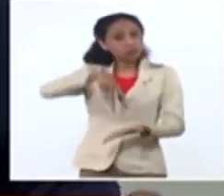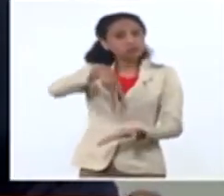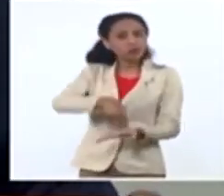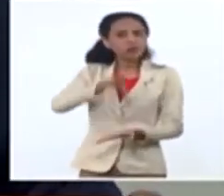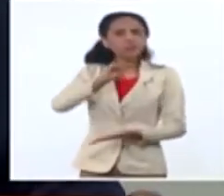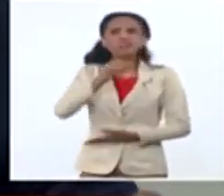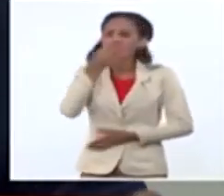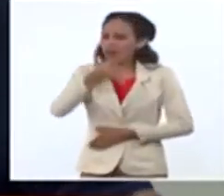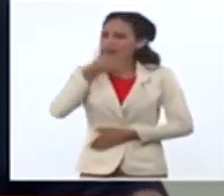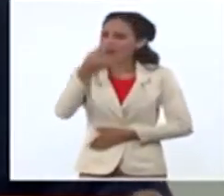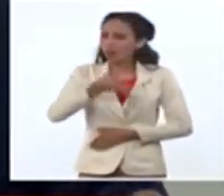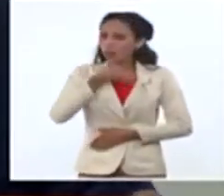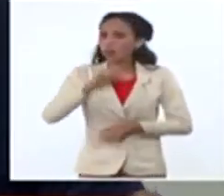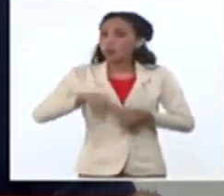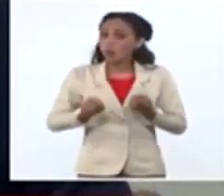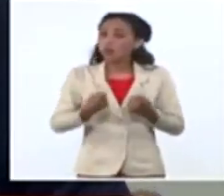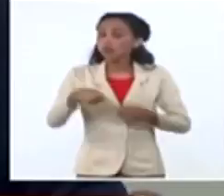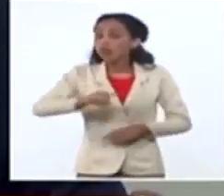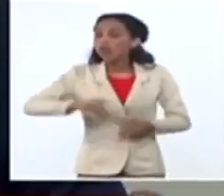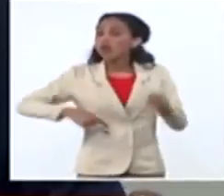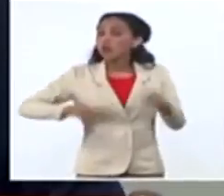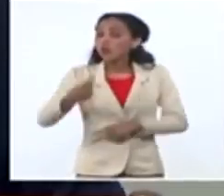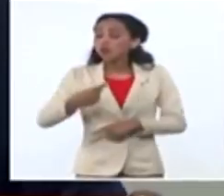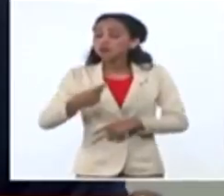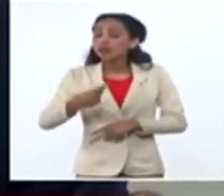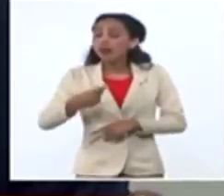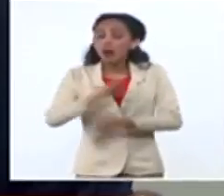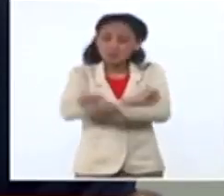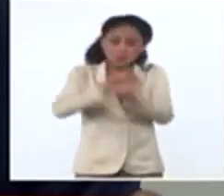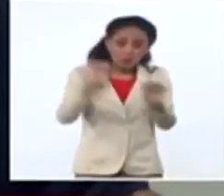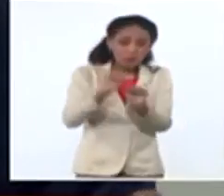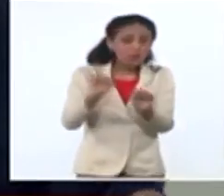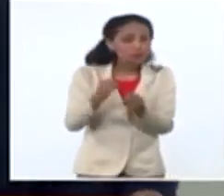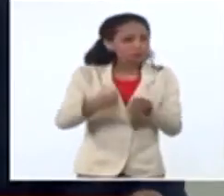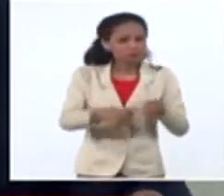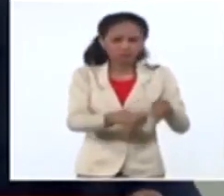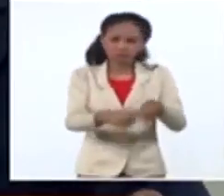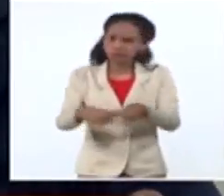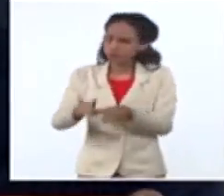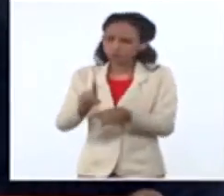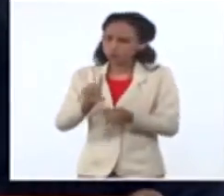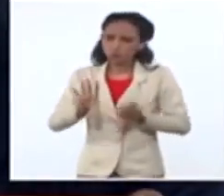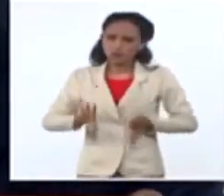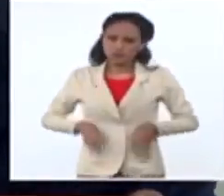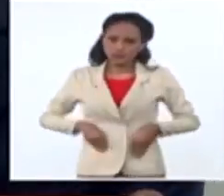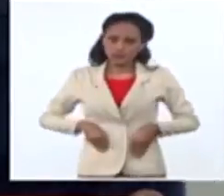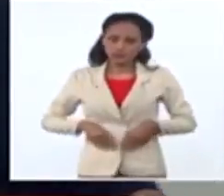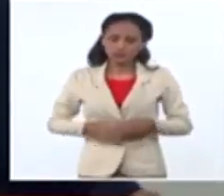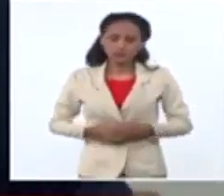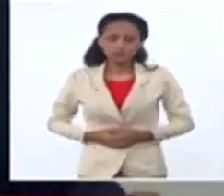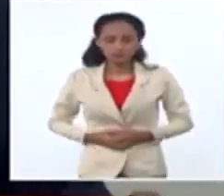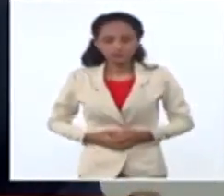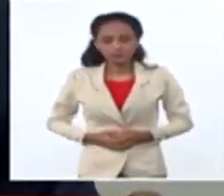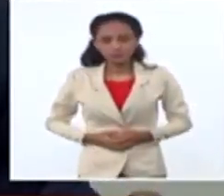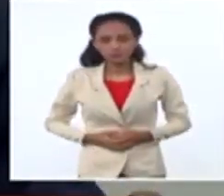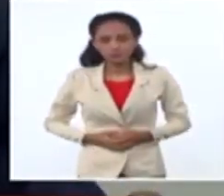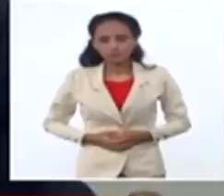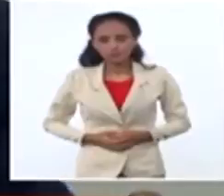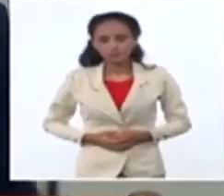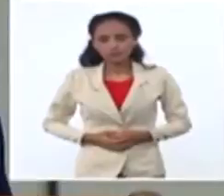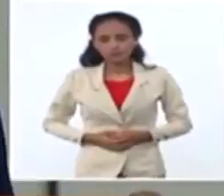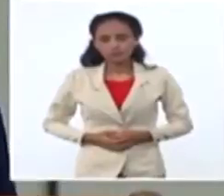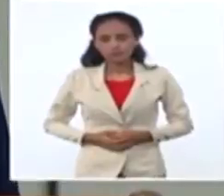sus posiciones contra el terrorismo internacional en este sentido. Hablo en los días